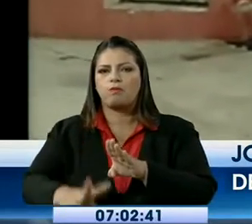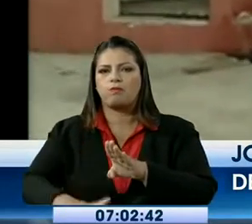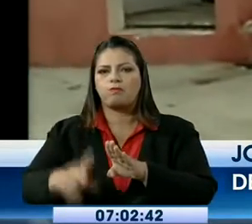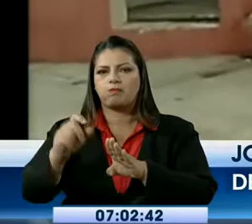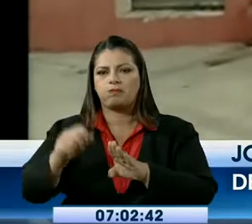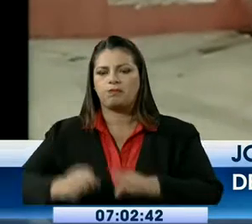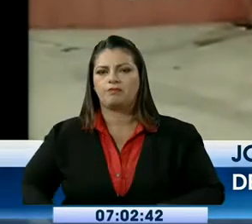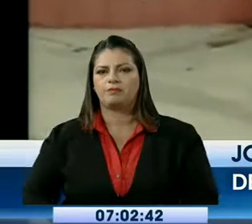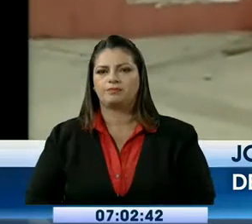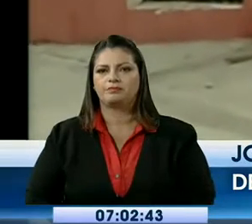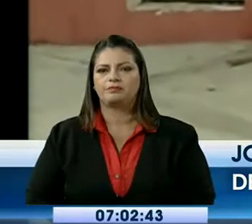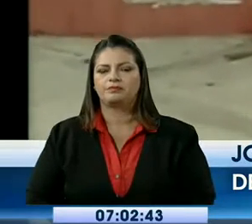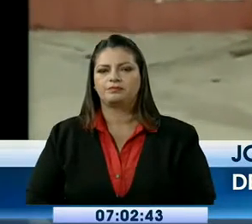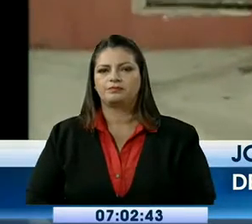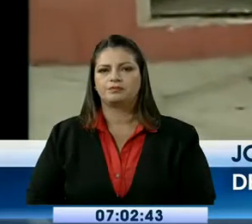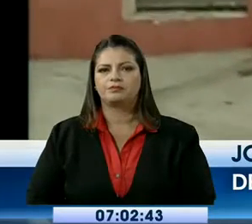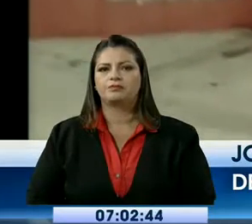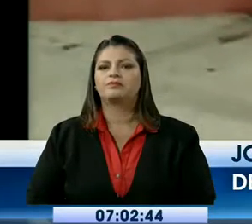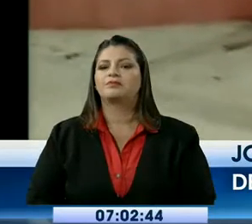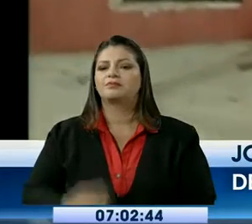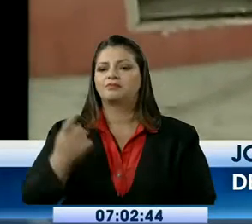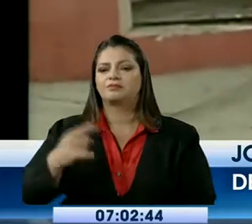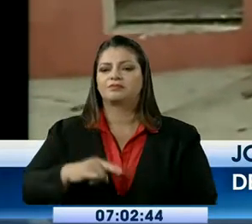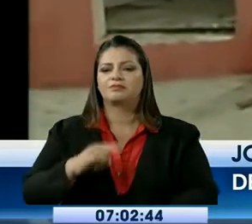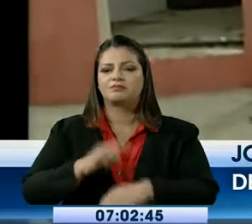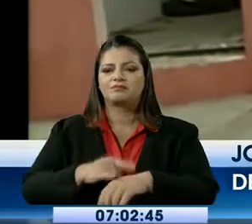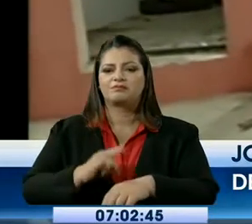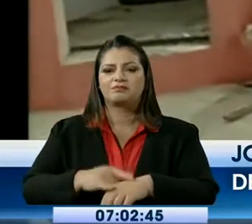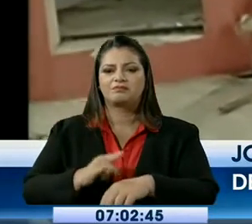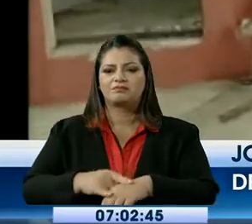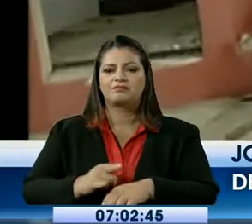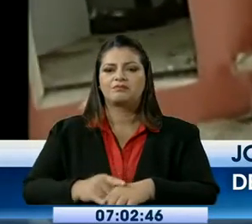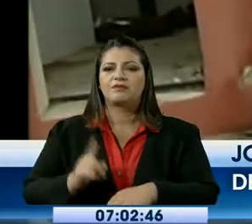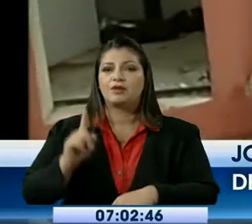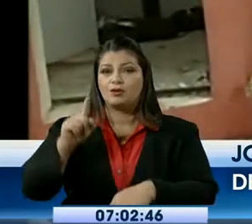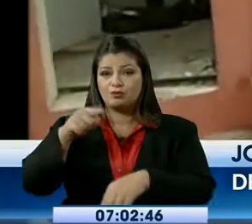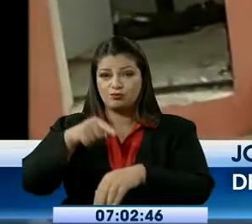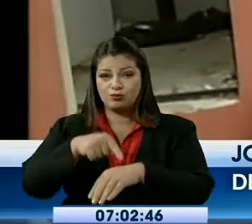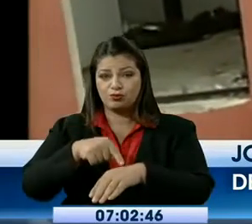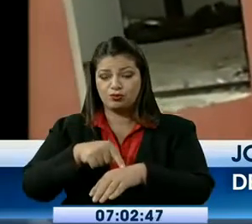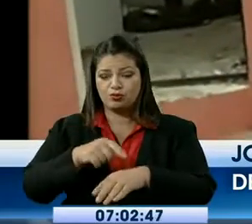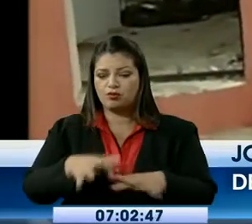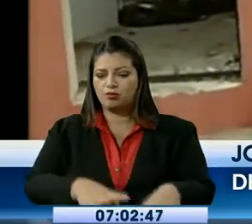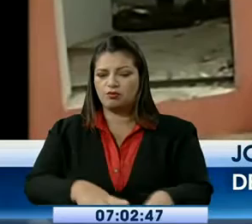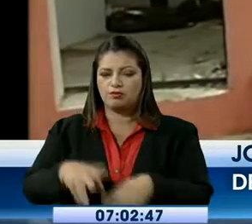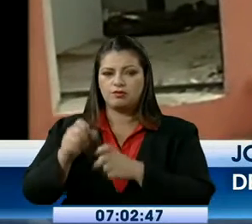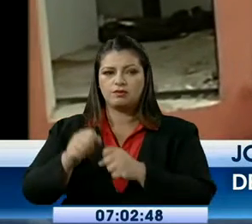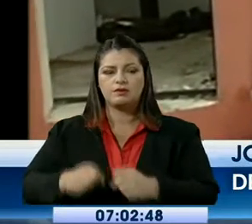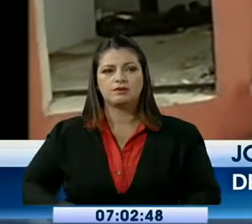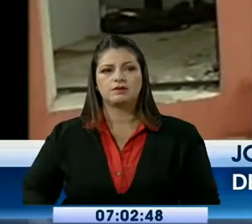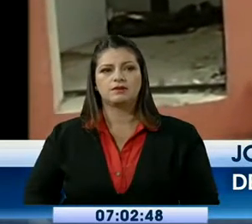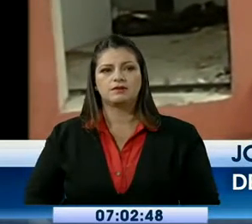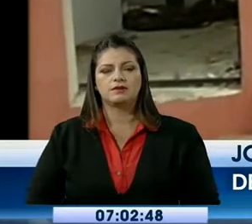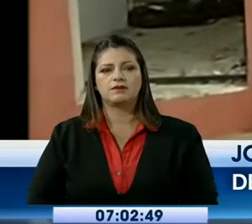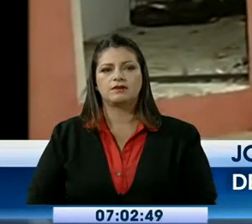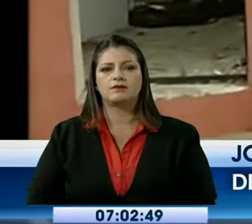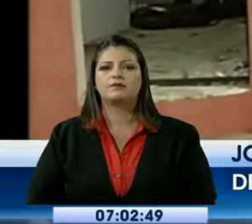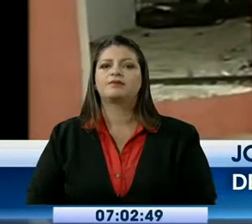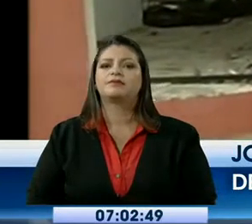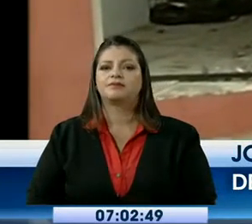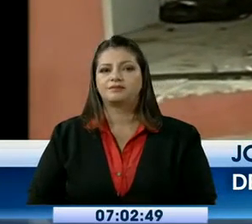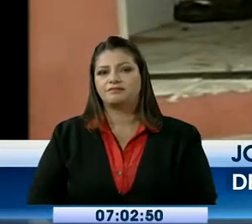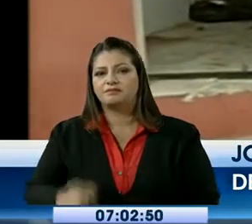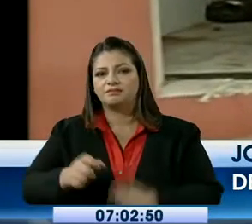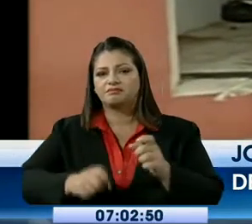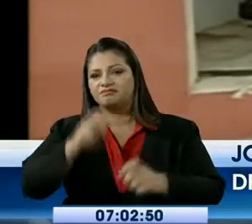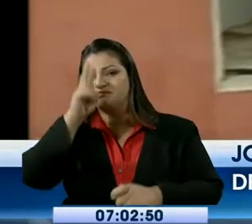los urinarios y asimismo los inodoros, y posteriormente esto se ha convertido en guarida de consumidores